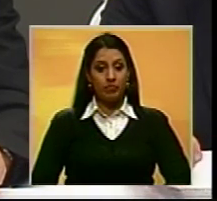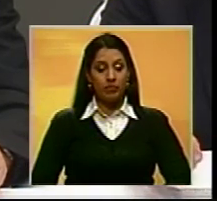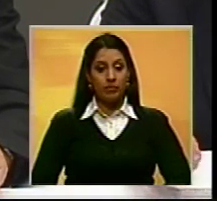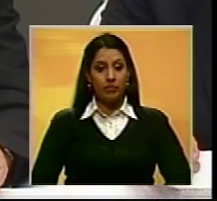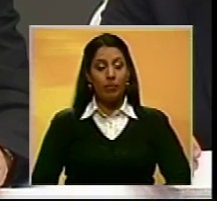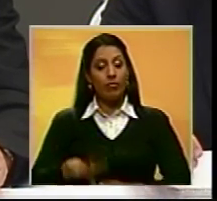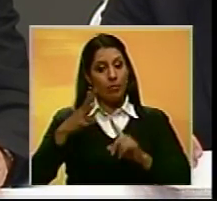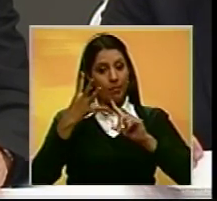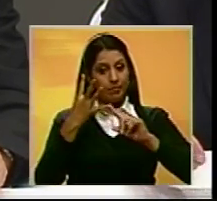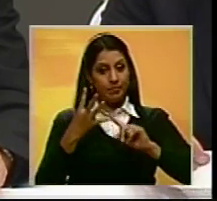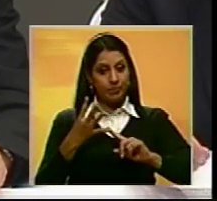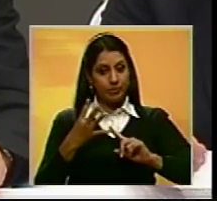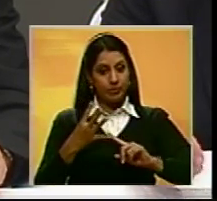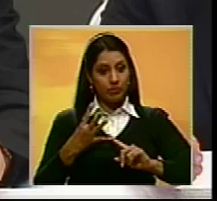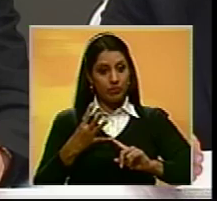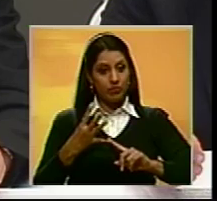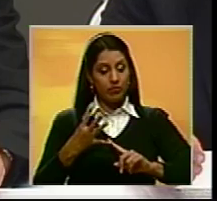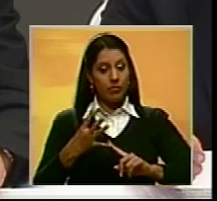Cuarto,